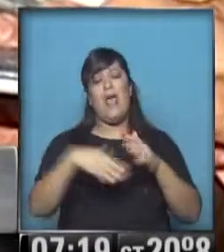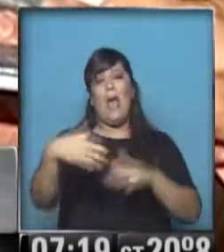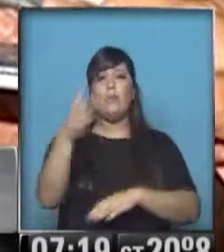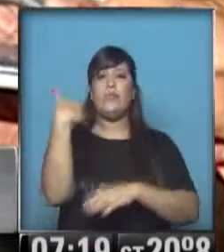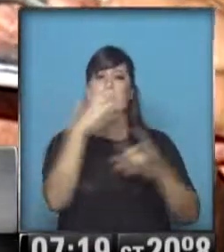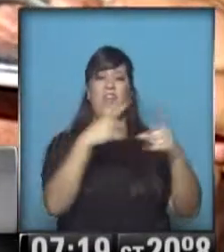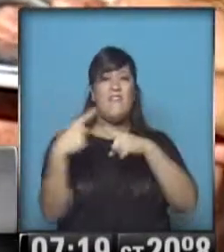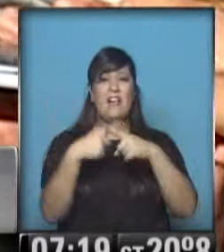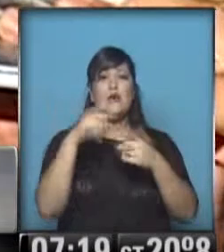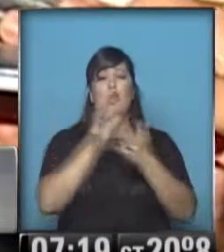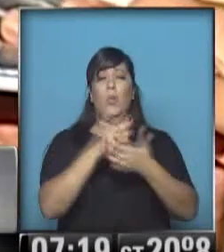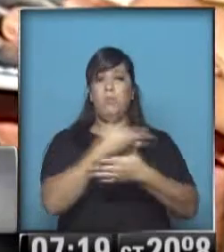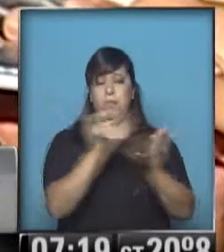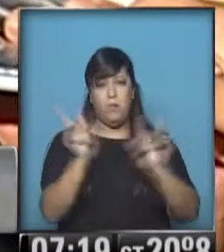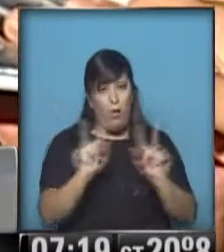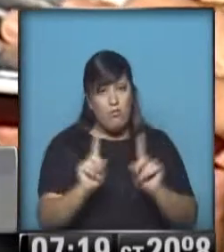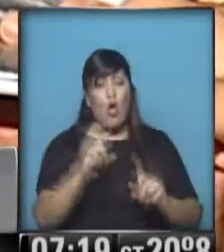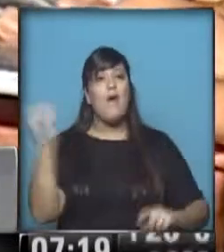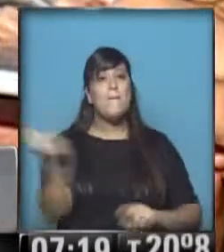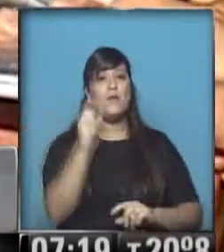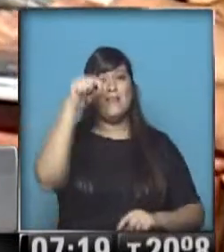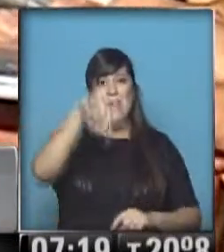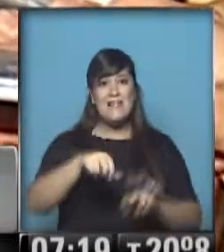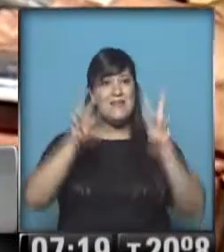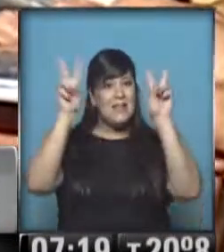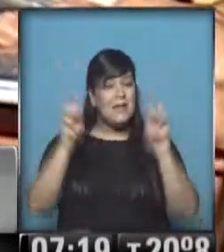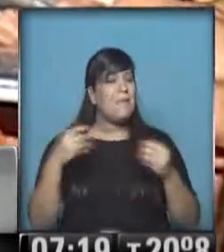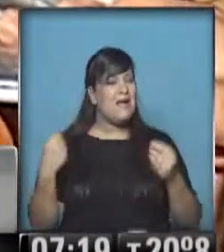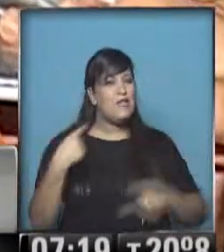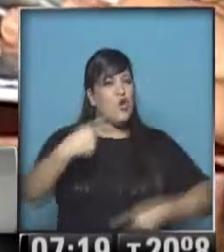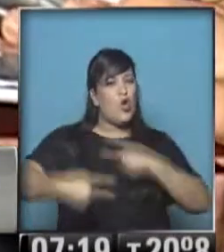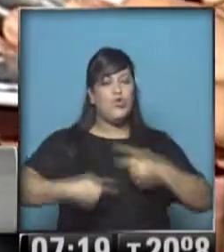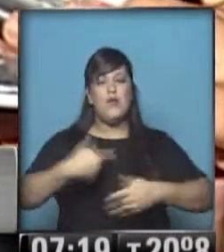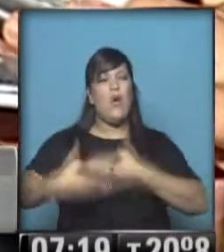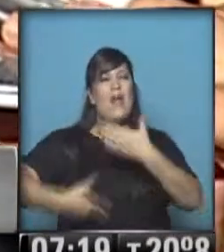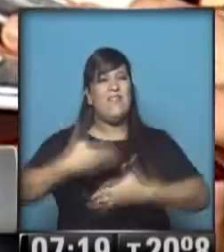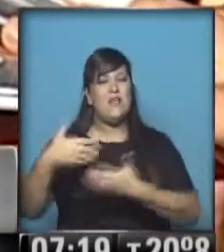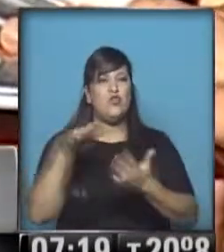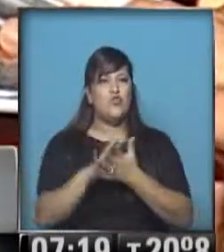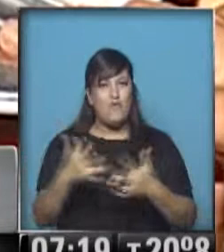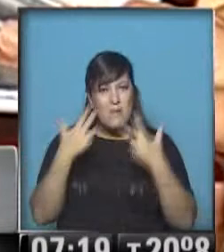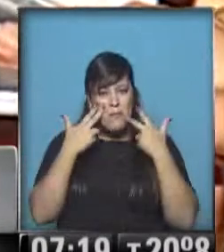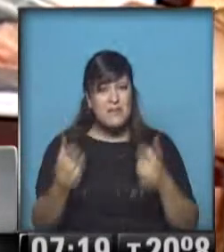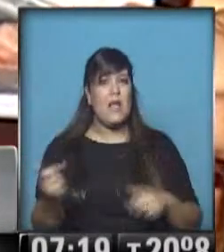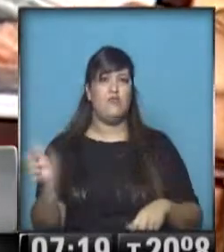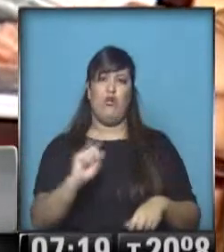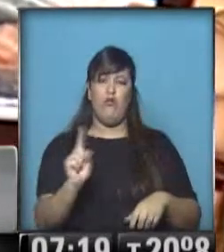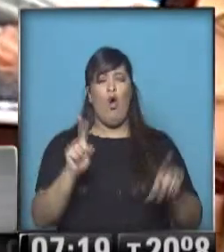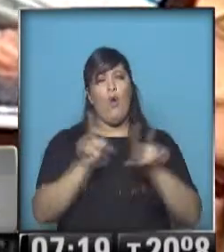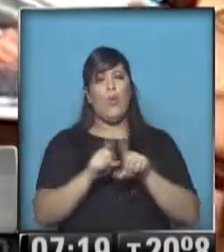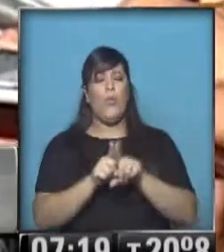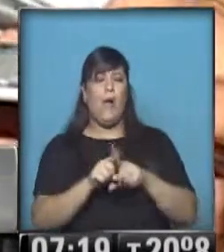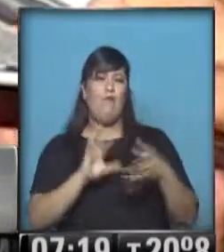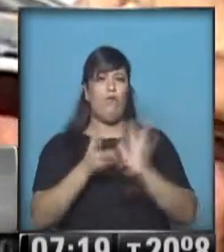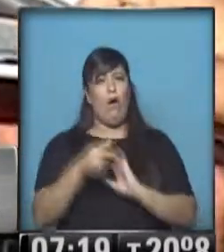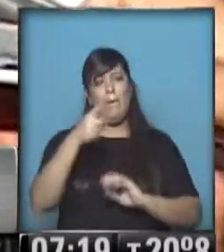de situaciones, y que lo importante en este marco era seguir avanzando con la investigación y no comportarse como si